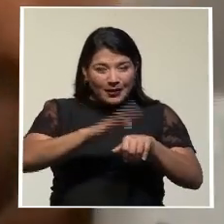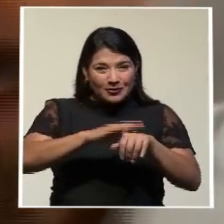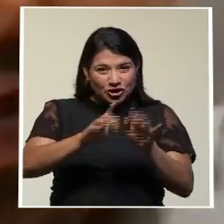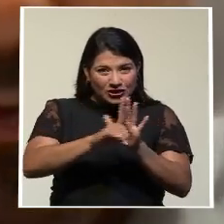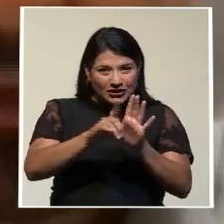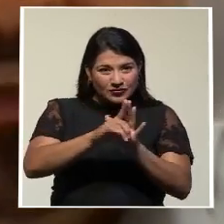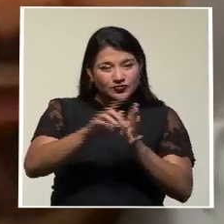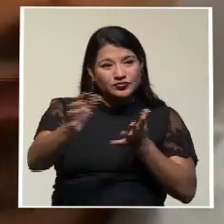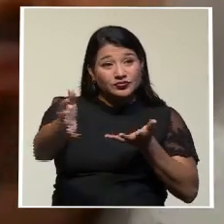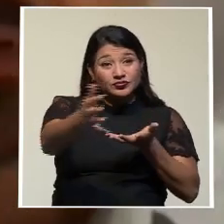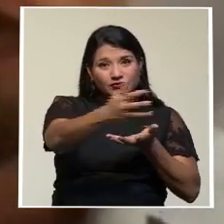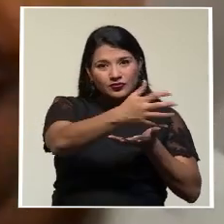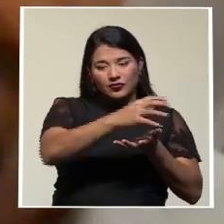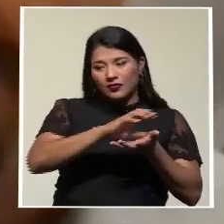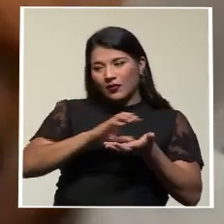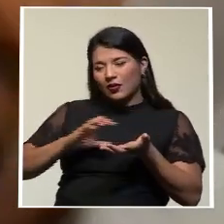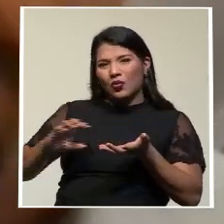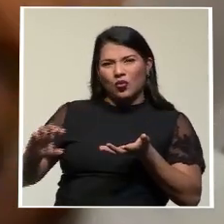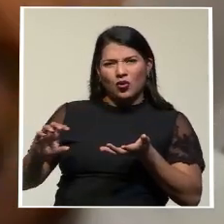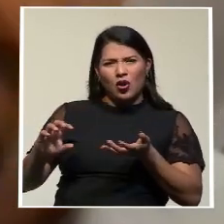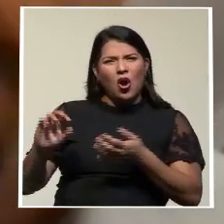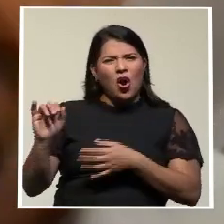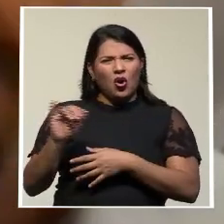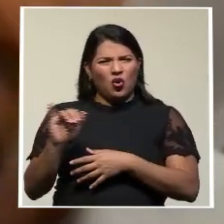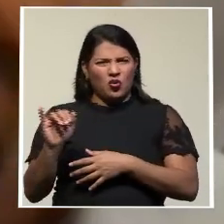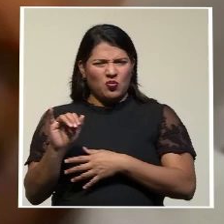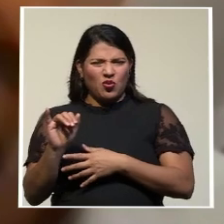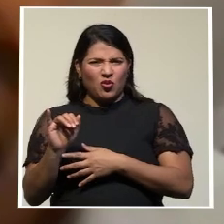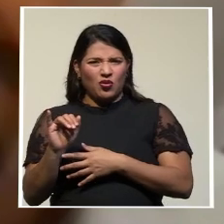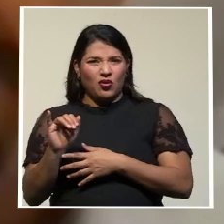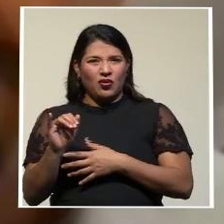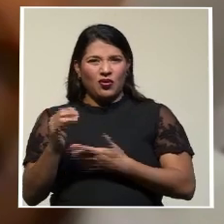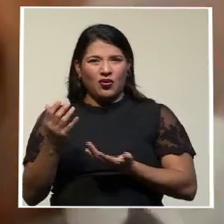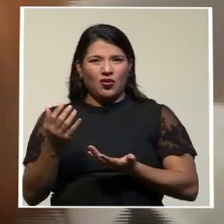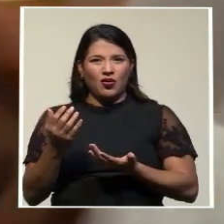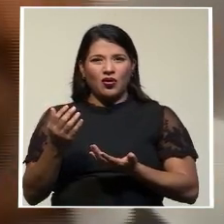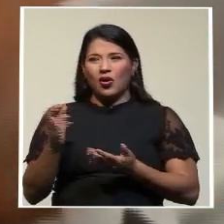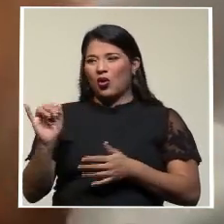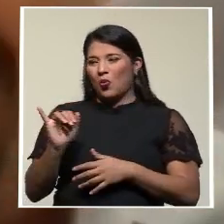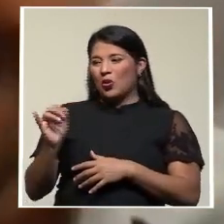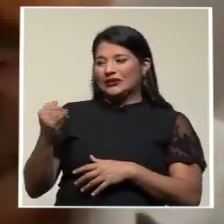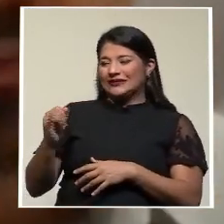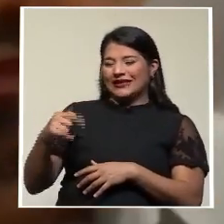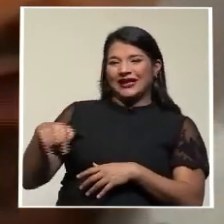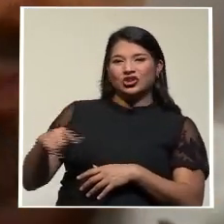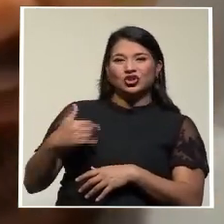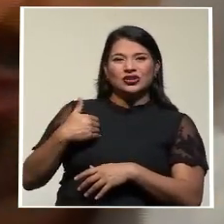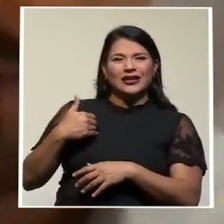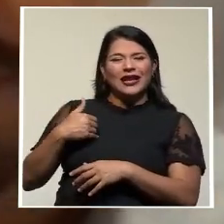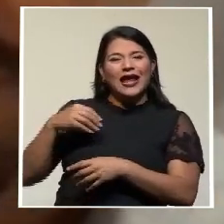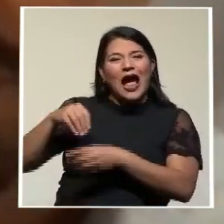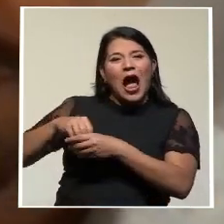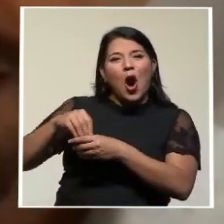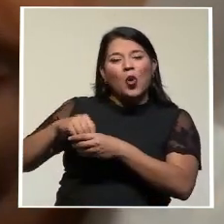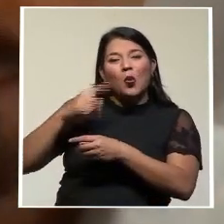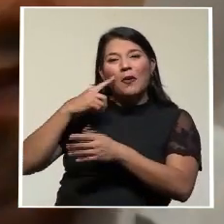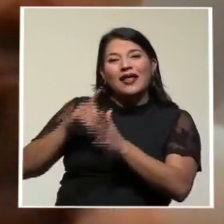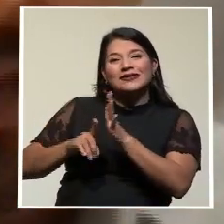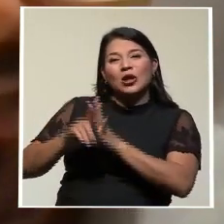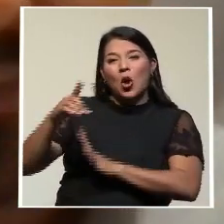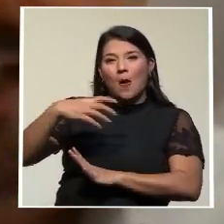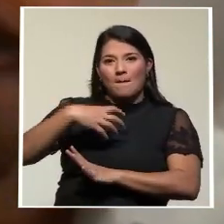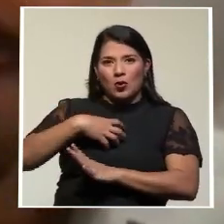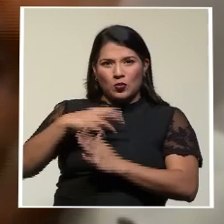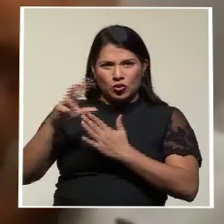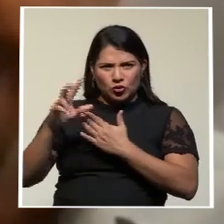que los pagaron, es decir, como si fuera realmente un ahorro que ellos tienen para desarrollar sus propios proyectos, cuando realmente son recursos para el